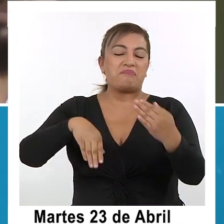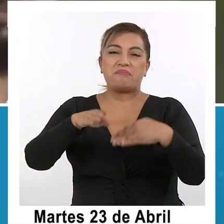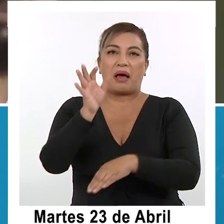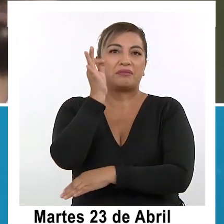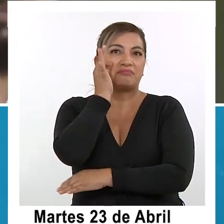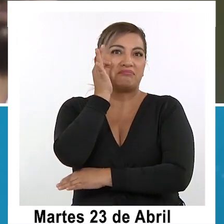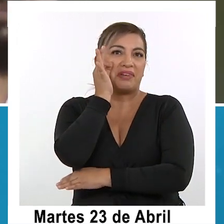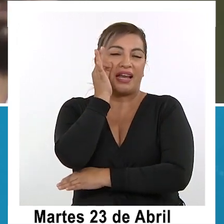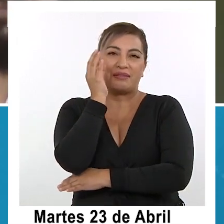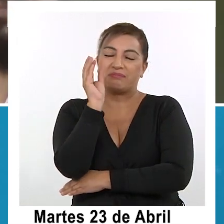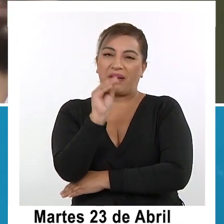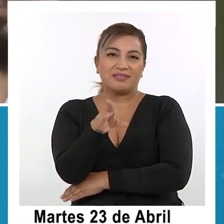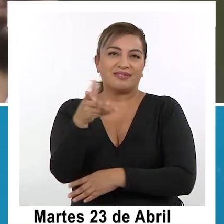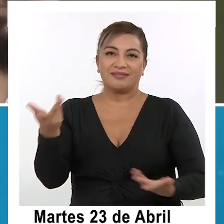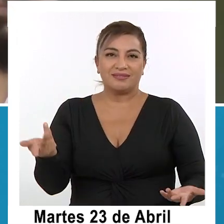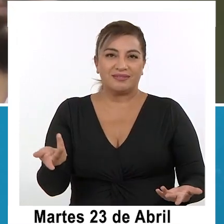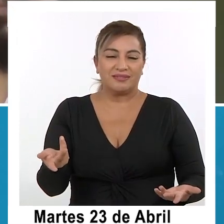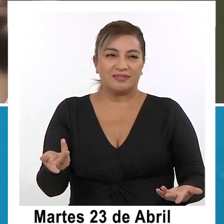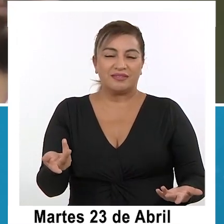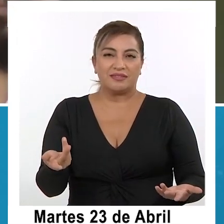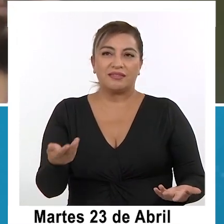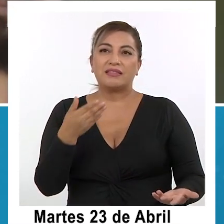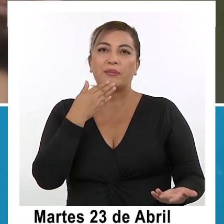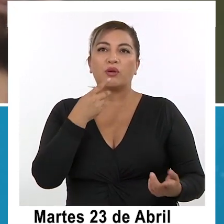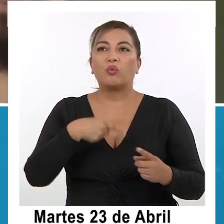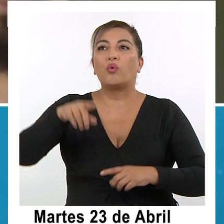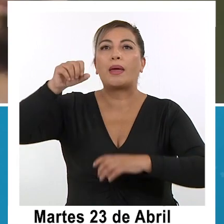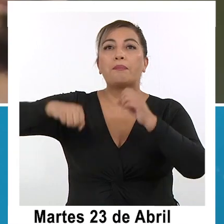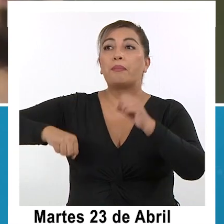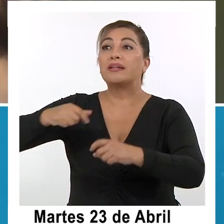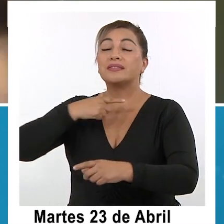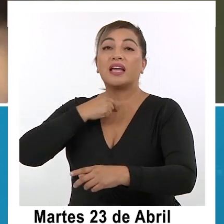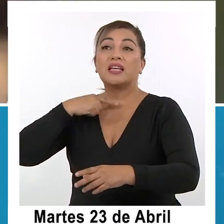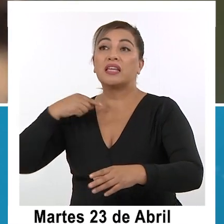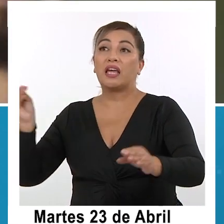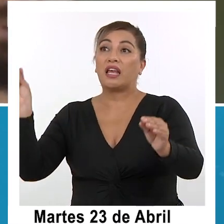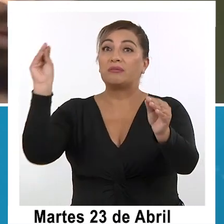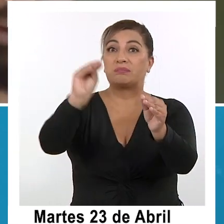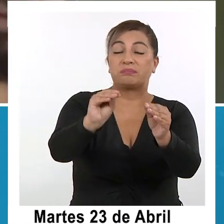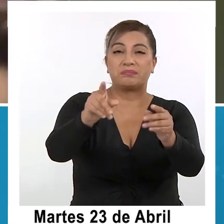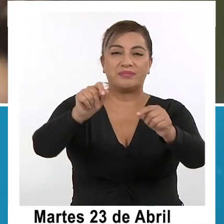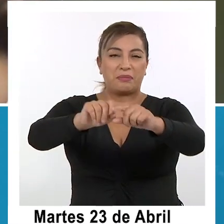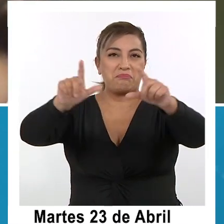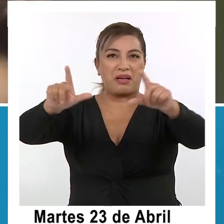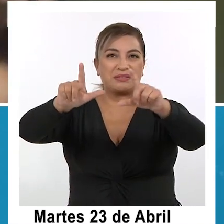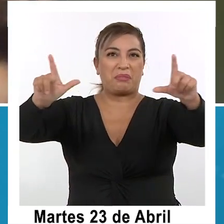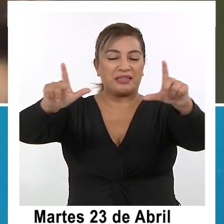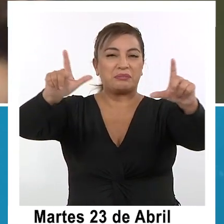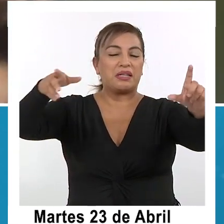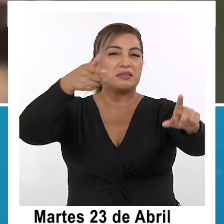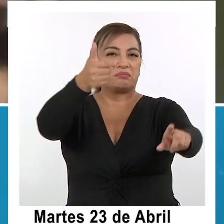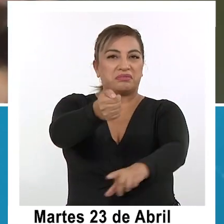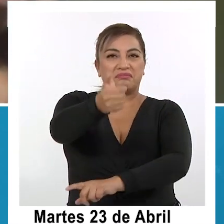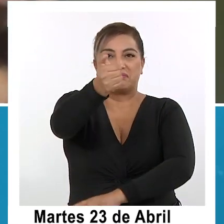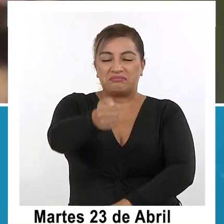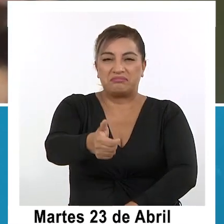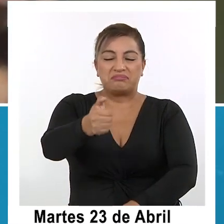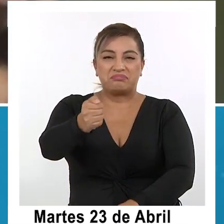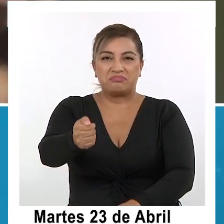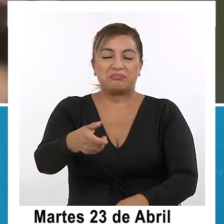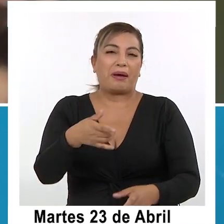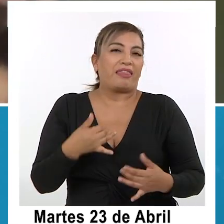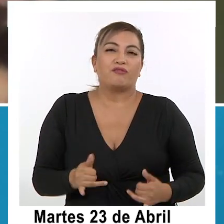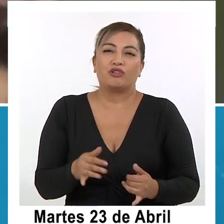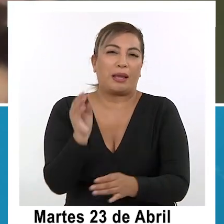hogar que estamos captando que otro proveedor por x motivo no no llegó no Entonces es ahí donde uno va en algunos